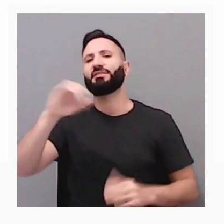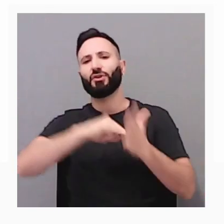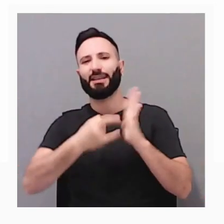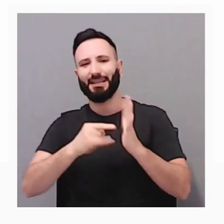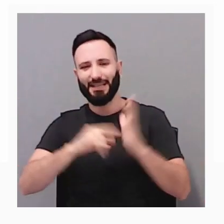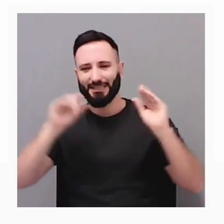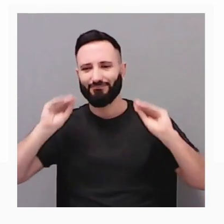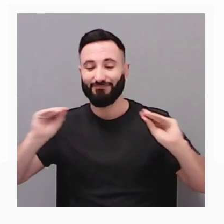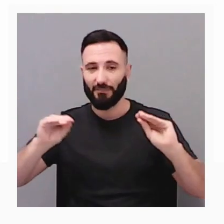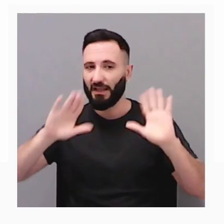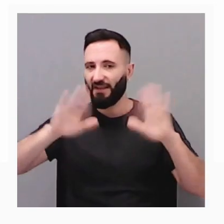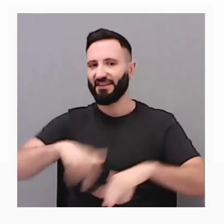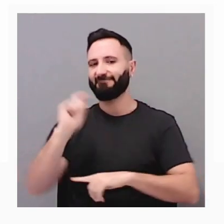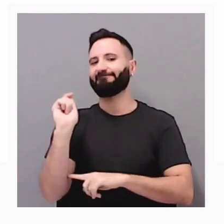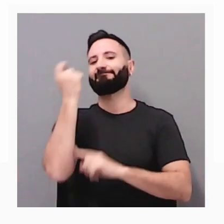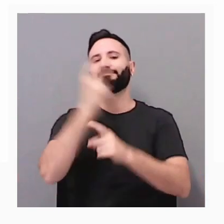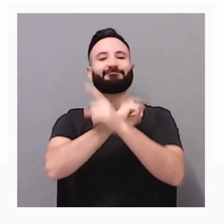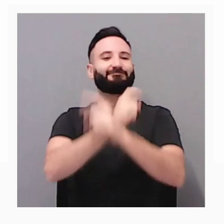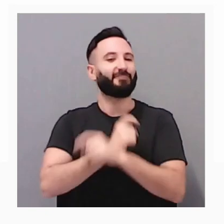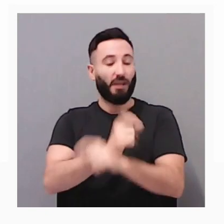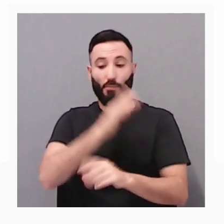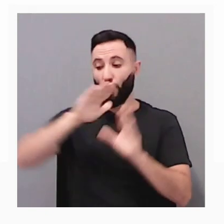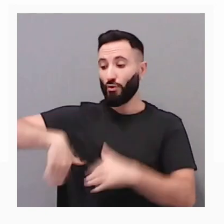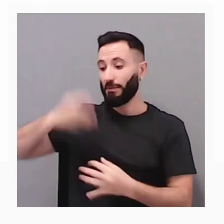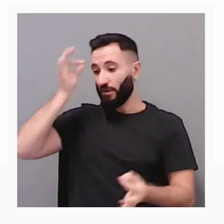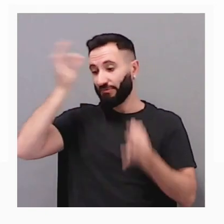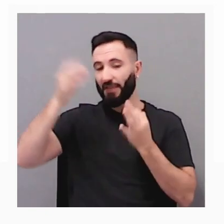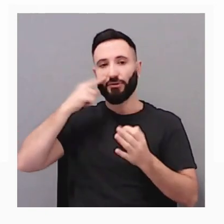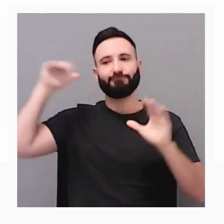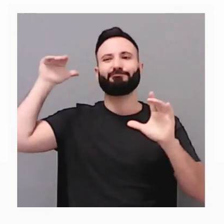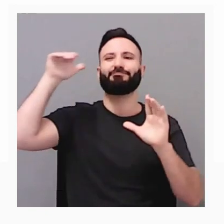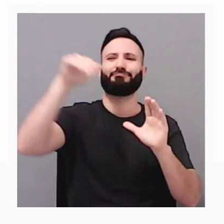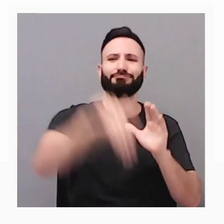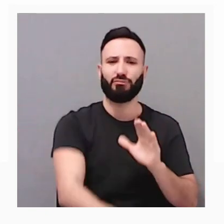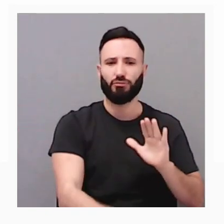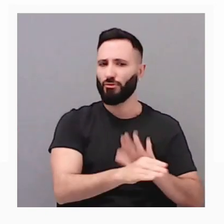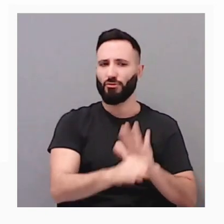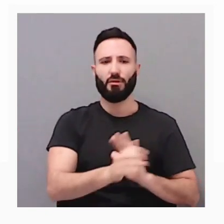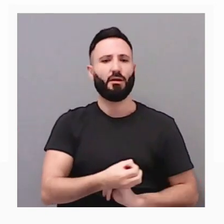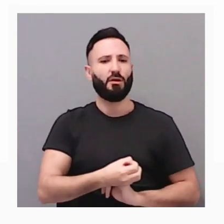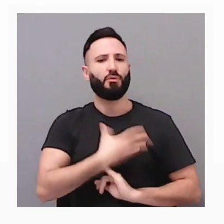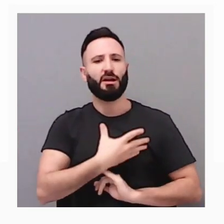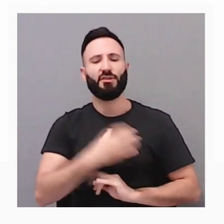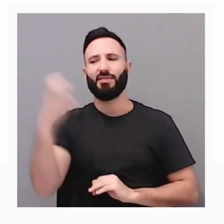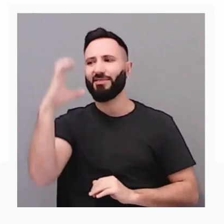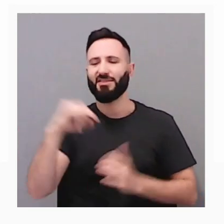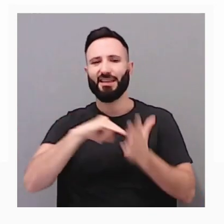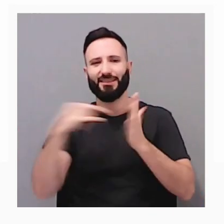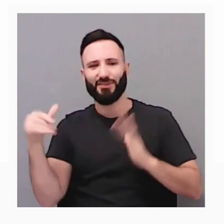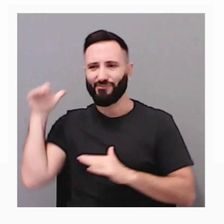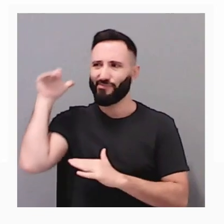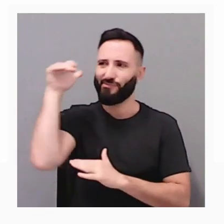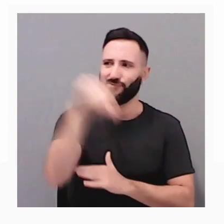estamos consiguiendo. En los últimos datos disponibles vemos que hay un descenso continuado de vocaciones en ciencia y tecnología a nivel de